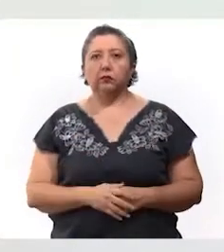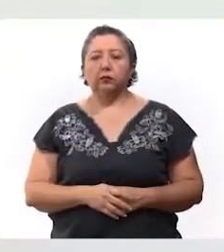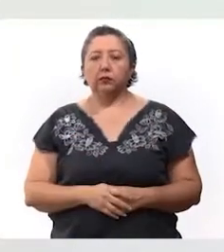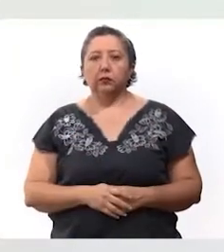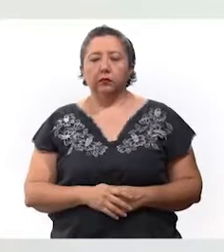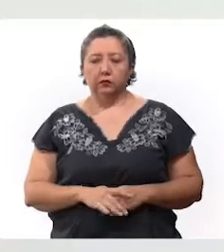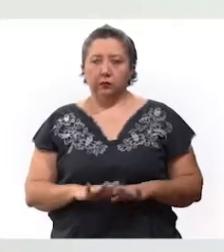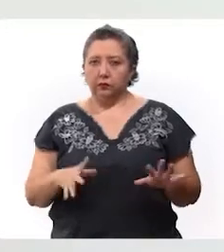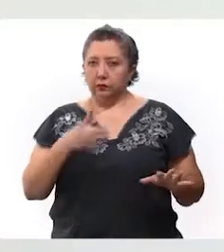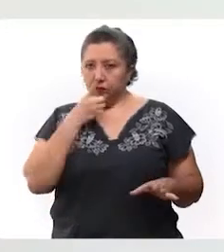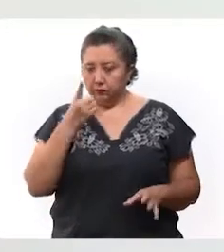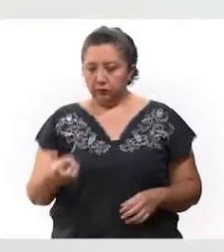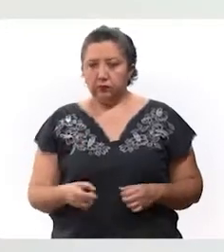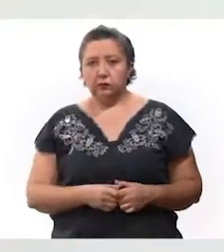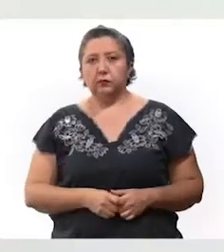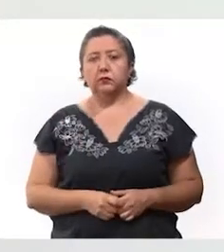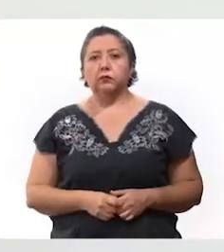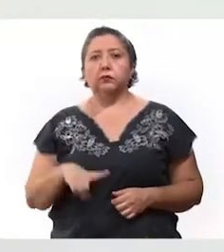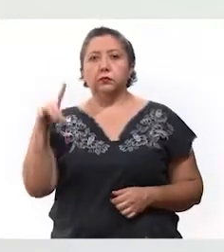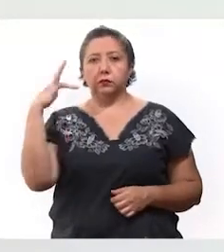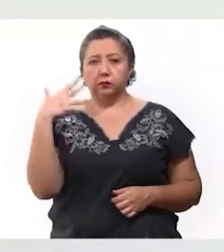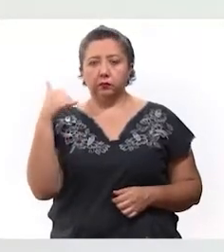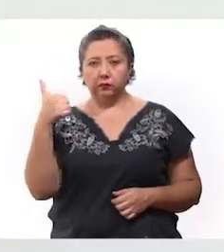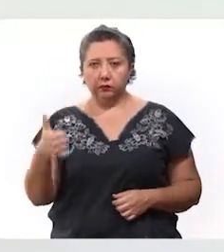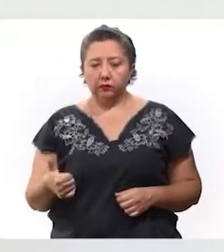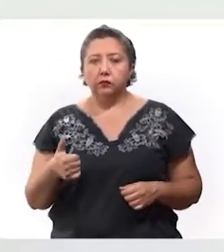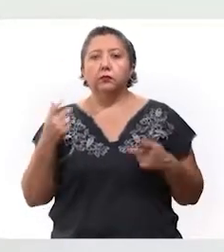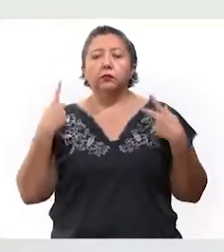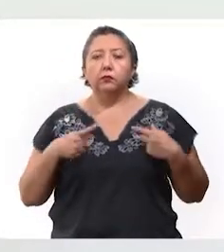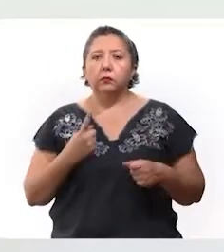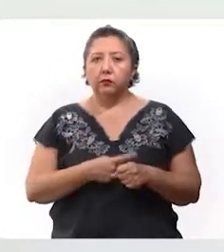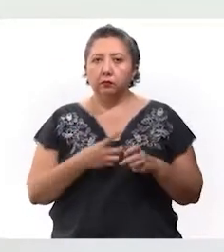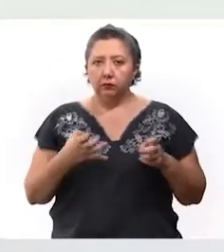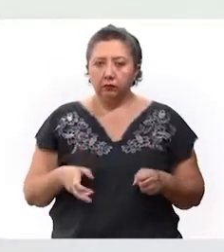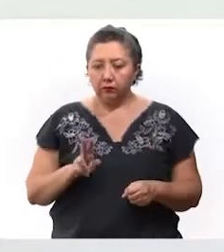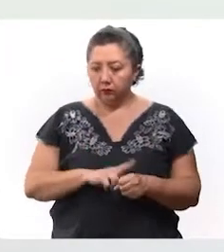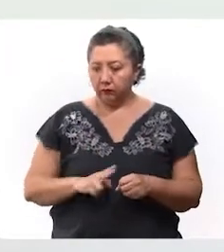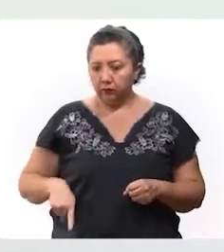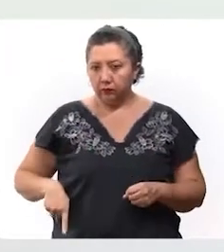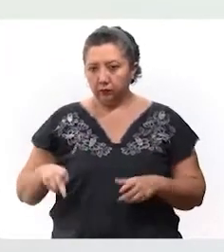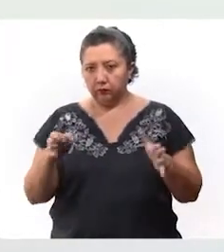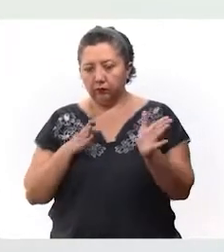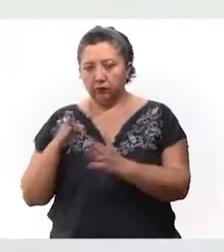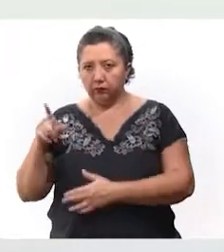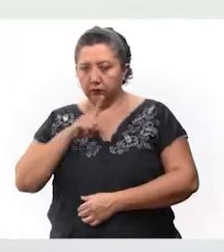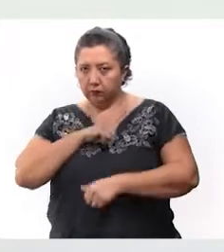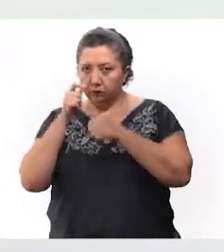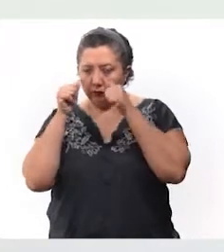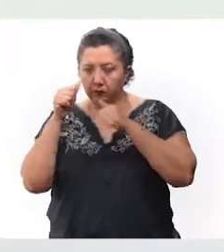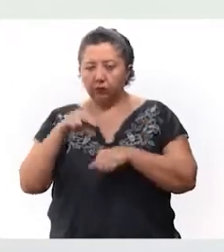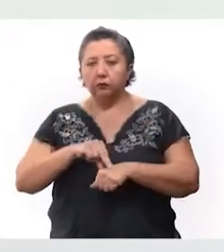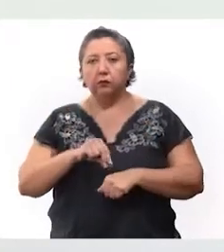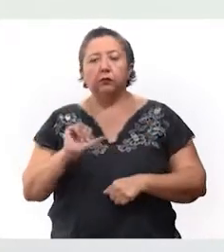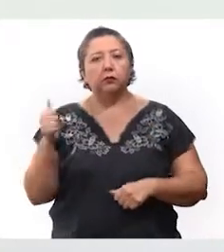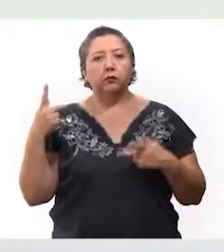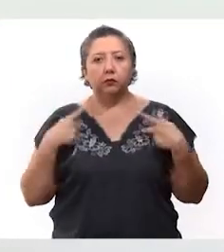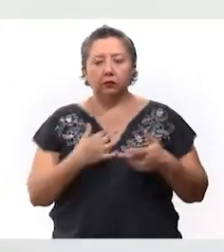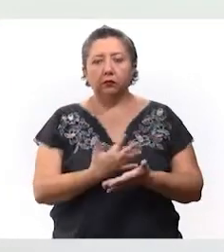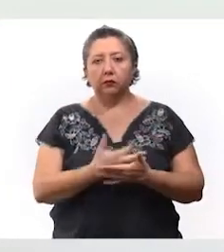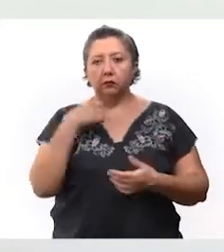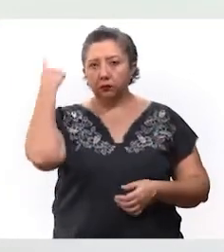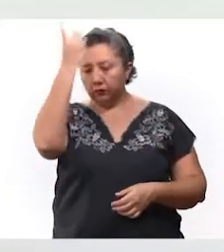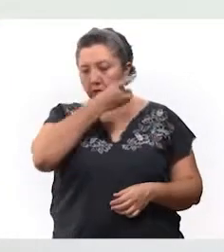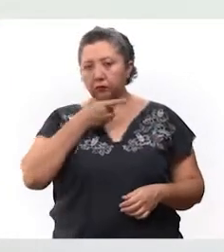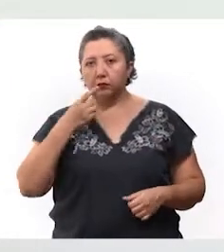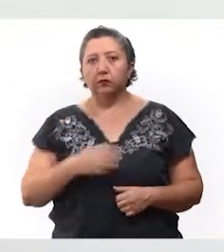síntomas leves. Como ya se mencionó, 56 de los casos positivos están en hospitales públicos y en aislamiento total. Hay otros pacientes